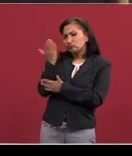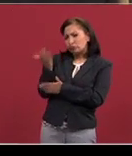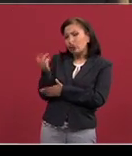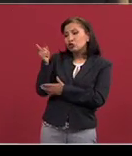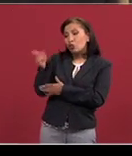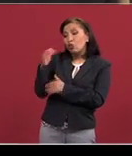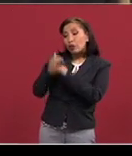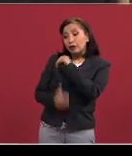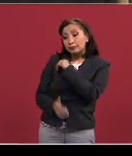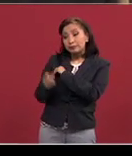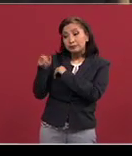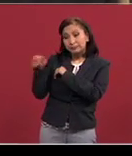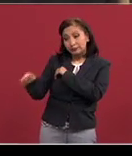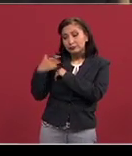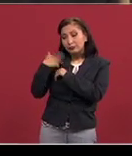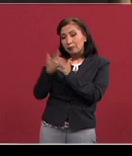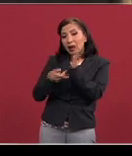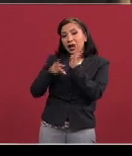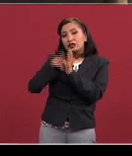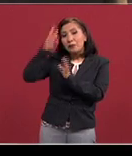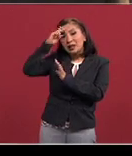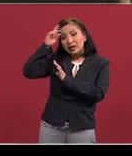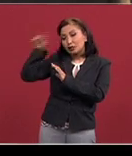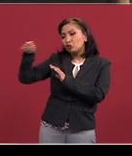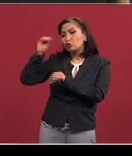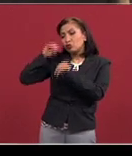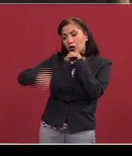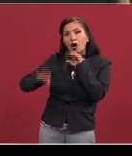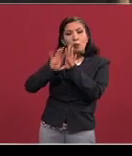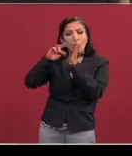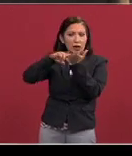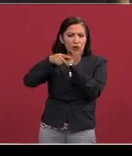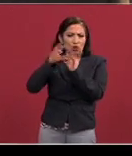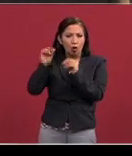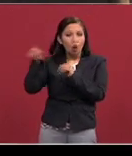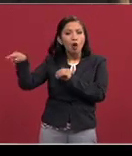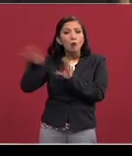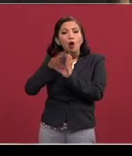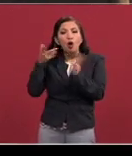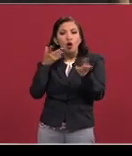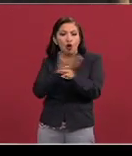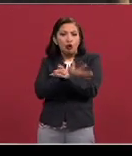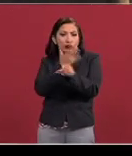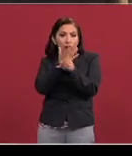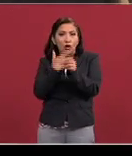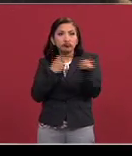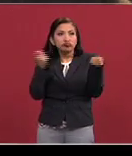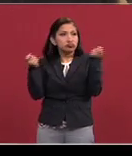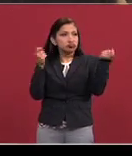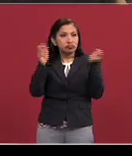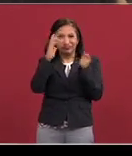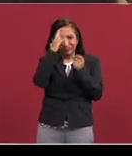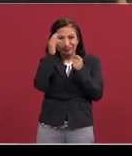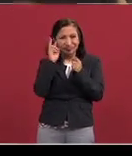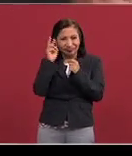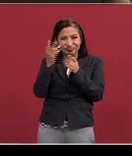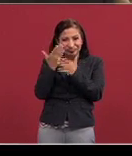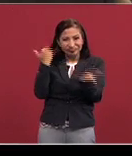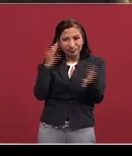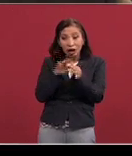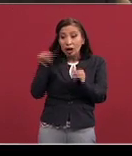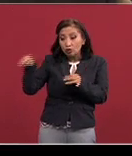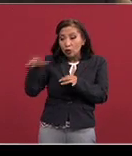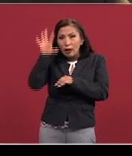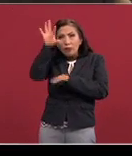la culminación del Palacio de Bellas Artes, no propiamente como arquitecto, sino como coordinador. Y recuerdas que una vez lo habíamos platicado, él